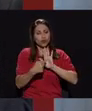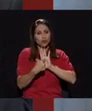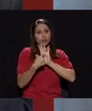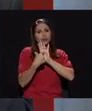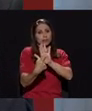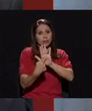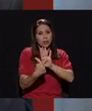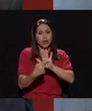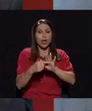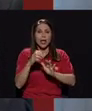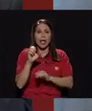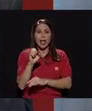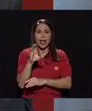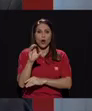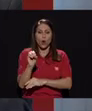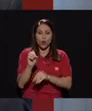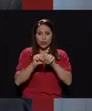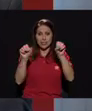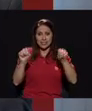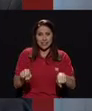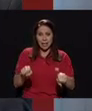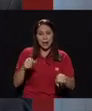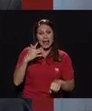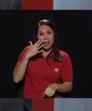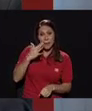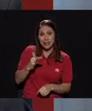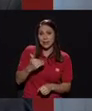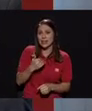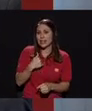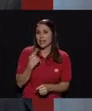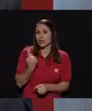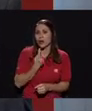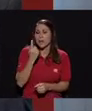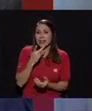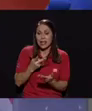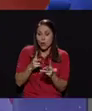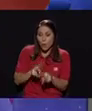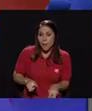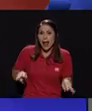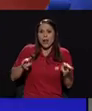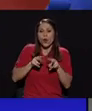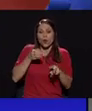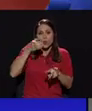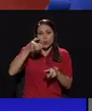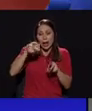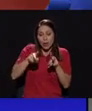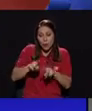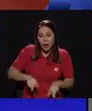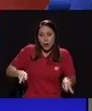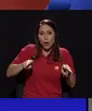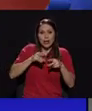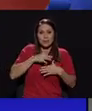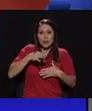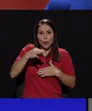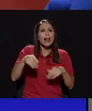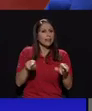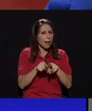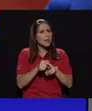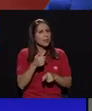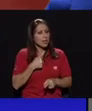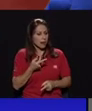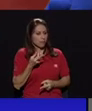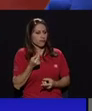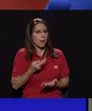que de verdad un ecosistema que aparentemente tiene nada más un valor cultural o espiritual, sí también tiene un valor